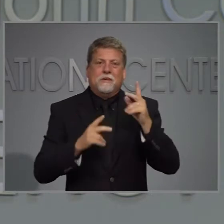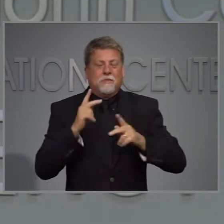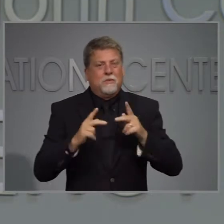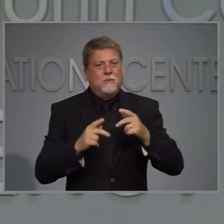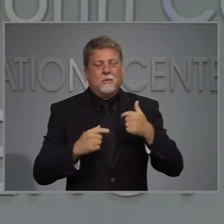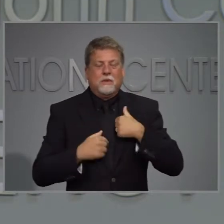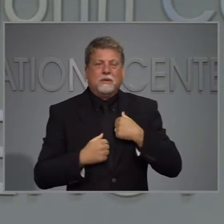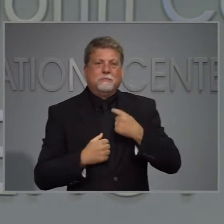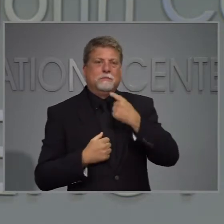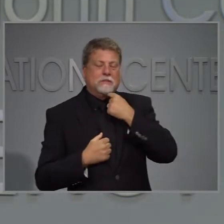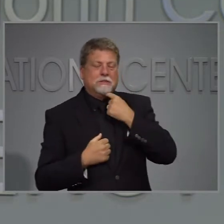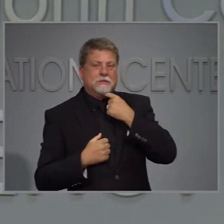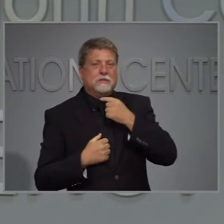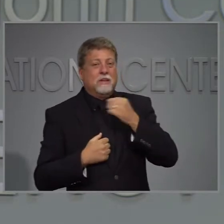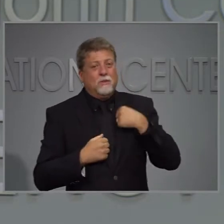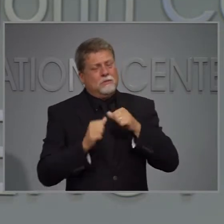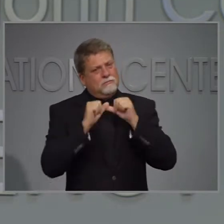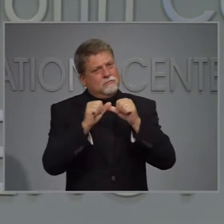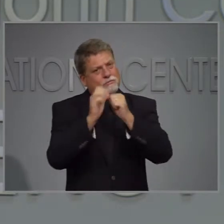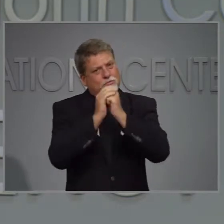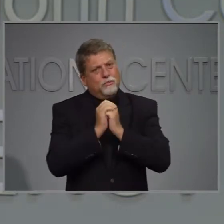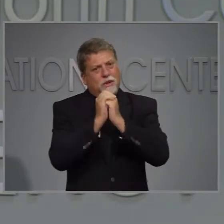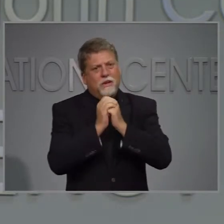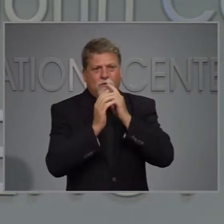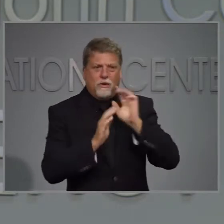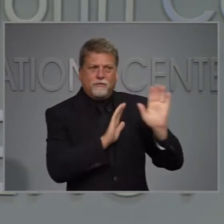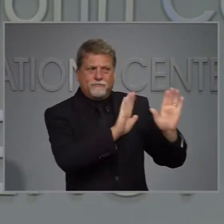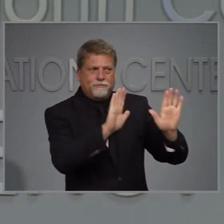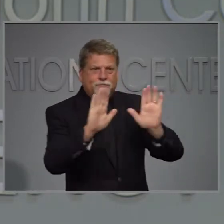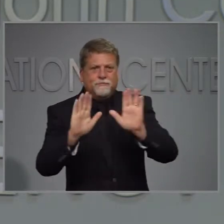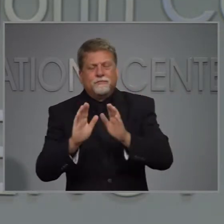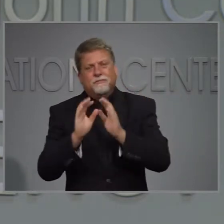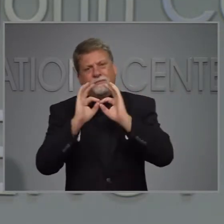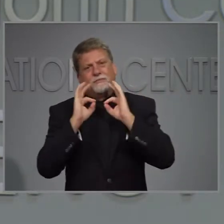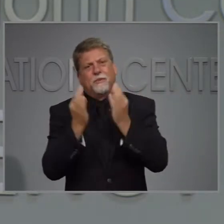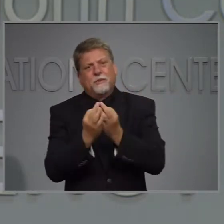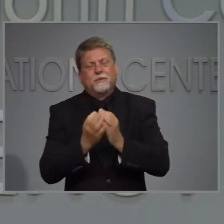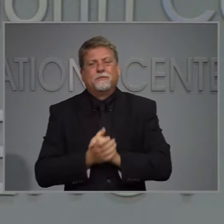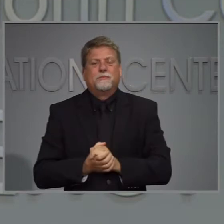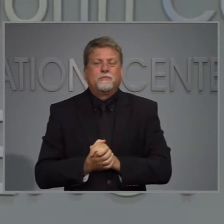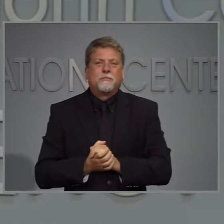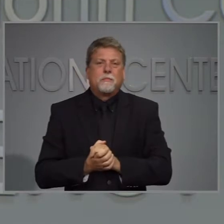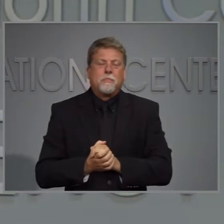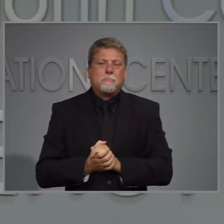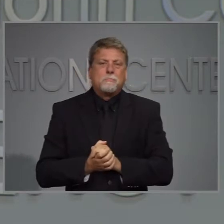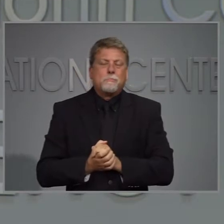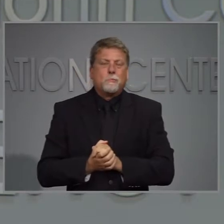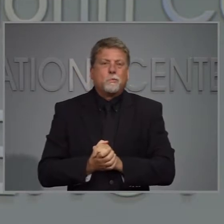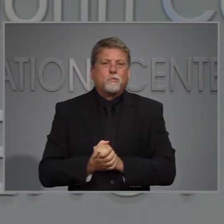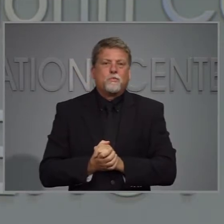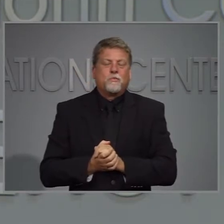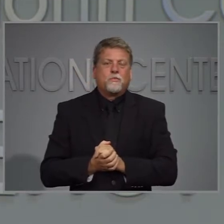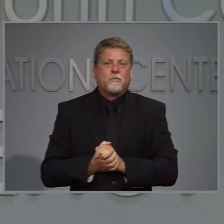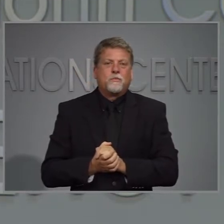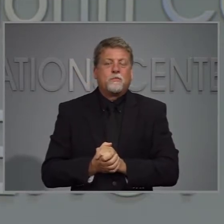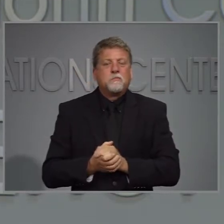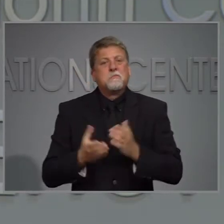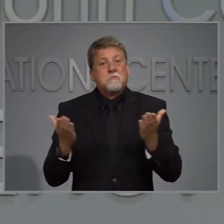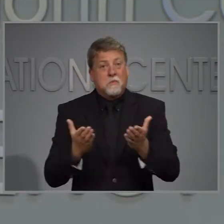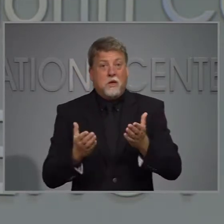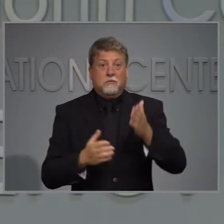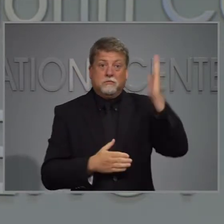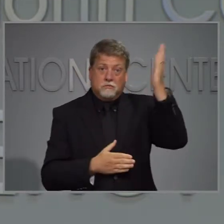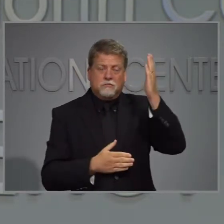a extrañar. Continuamos orando por sus familias. Antes de darles la actualización sobre COVID-19, quisiera